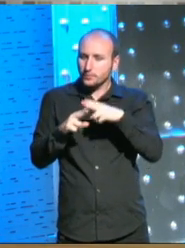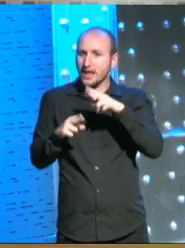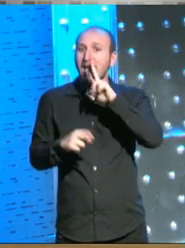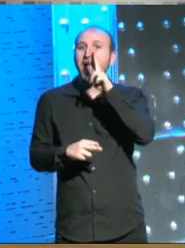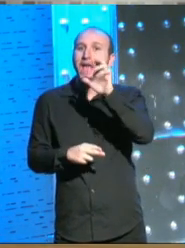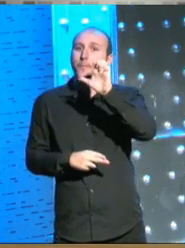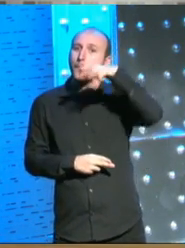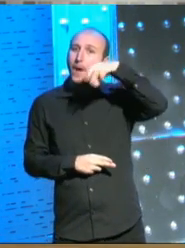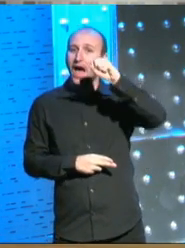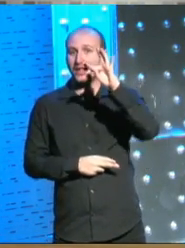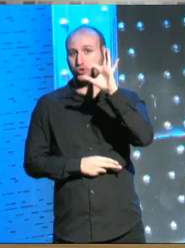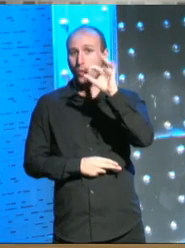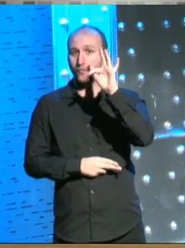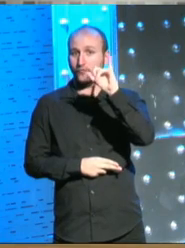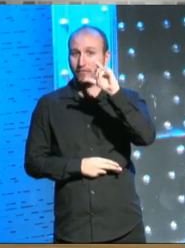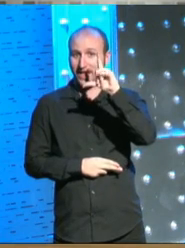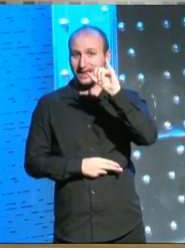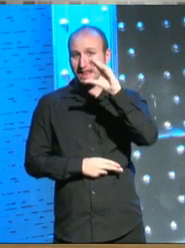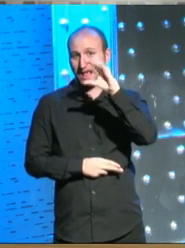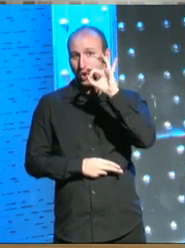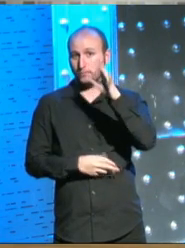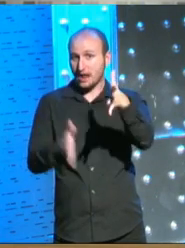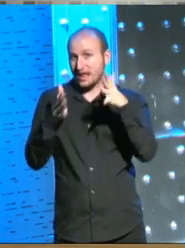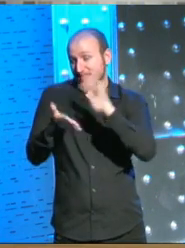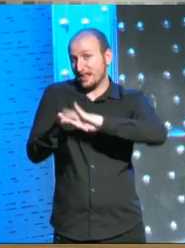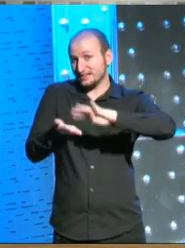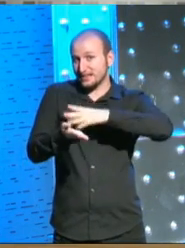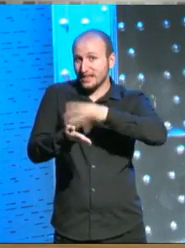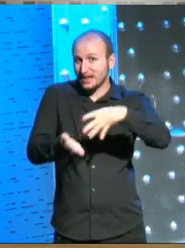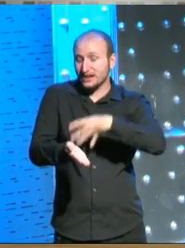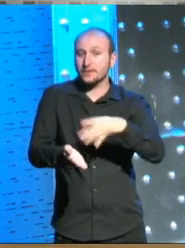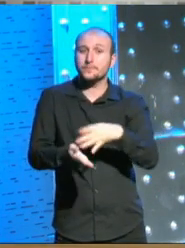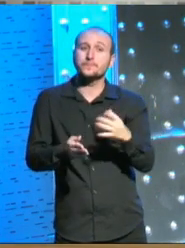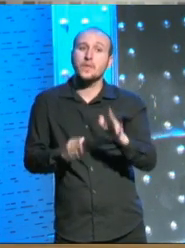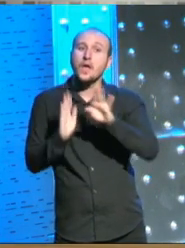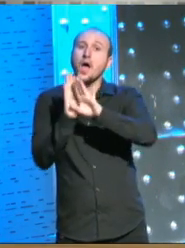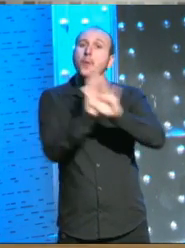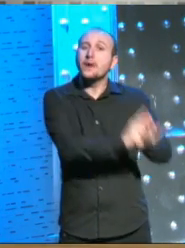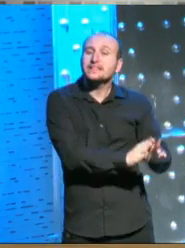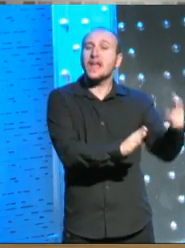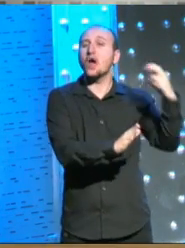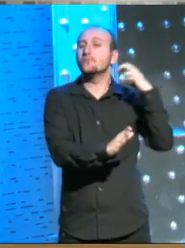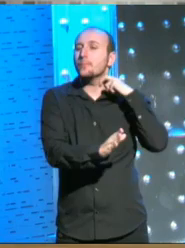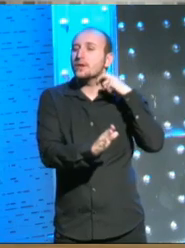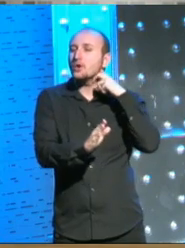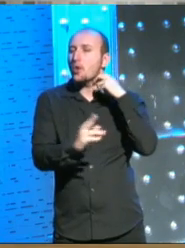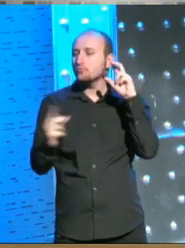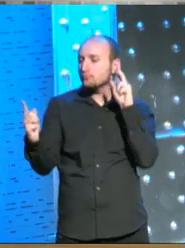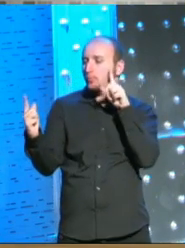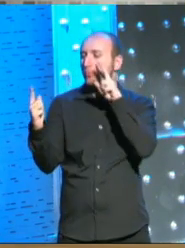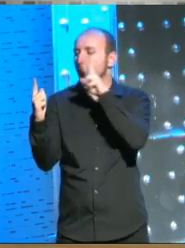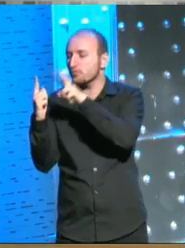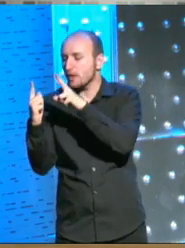hematofílico, debe ser, ¿no? Bien. Se ha dicho mucho, aparte que realmente ver un vampiro de cerca, que